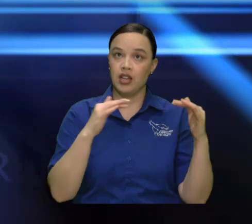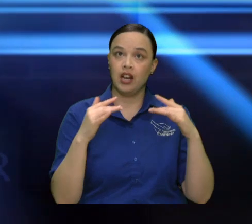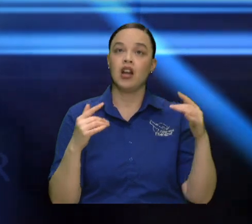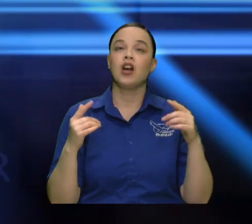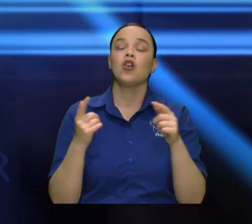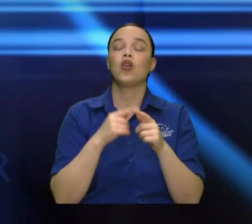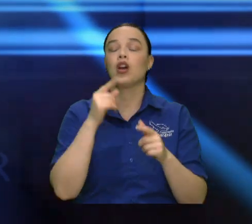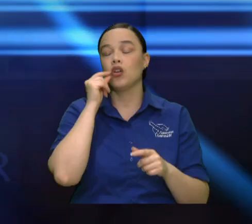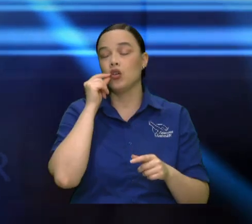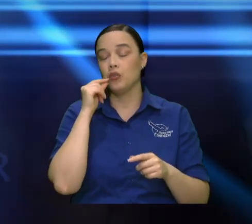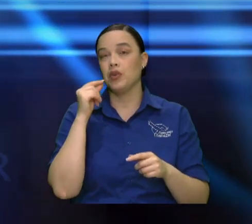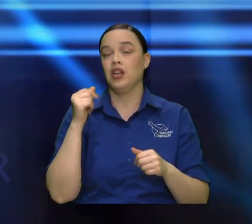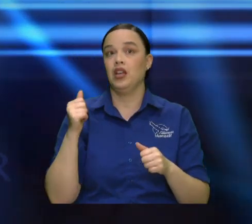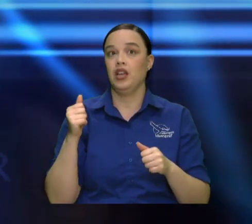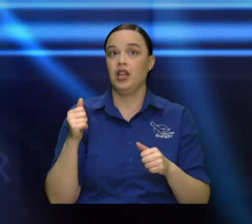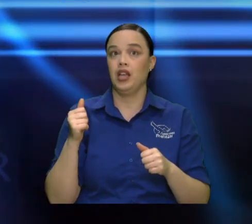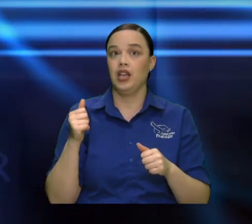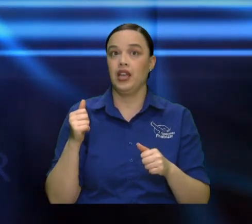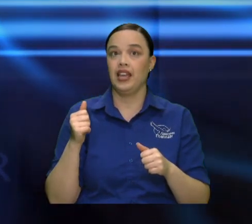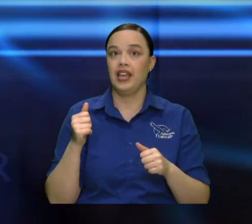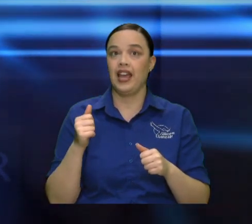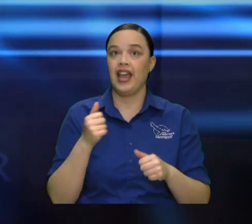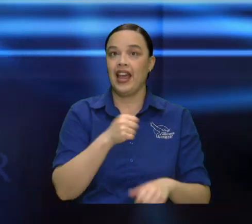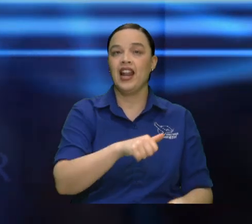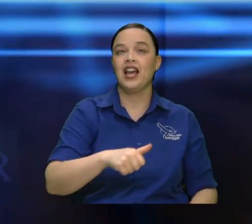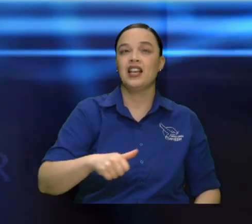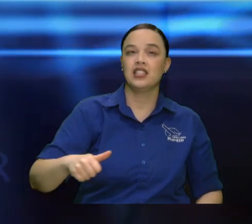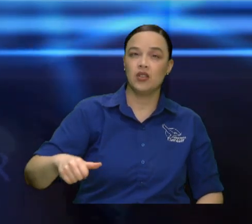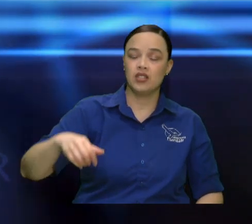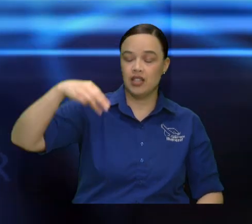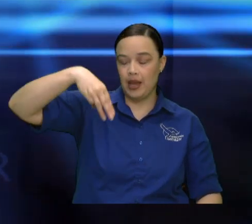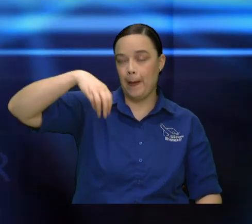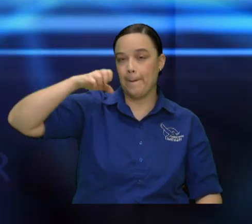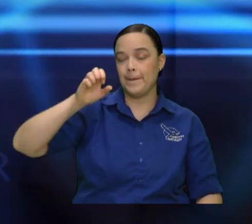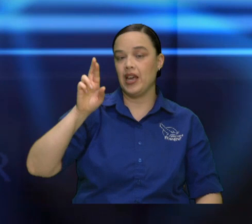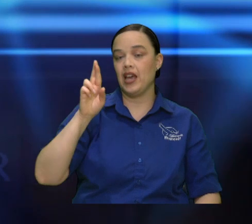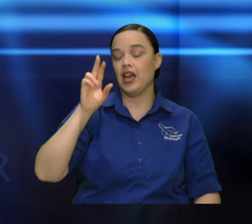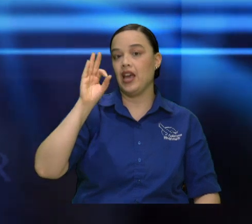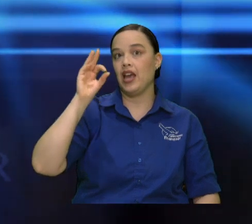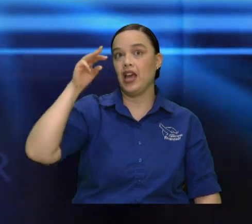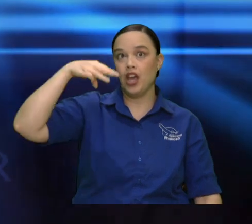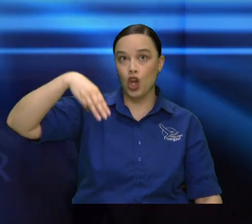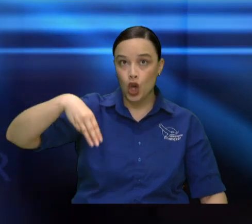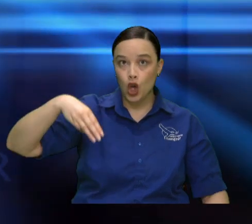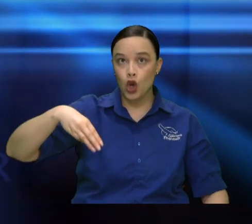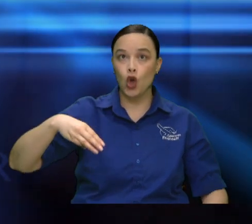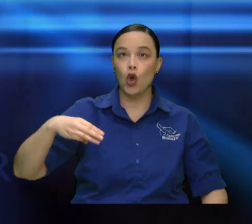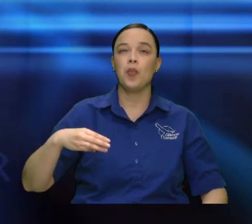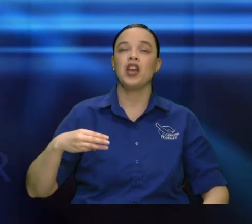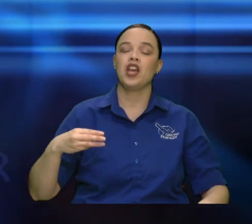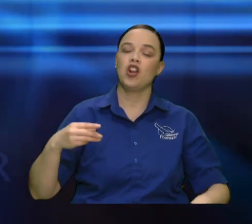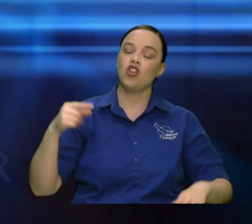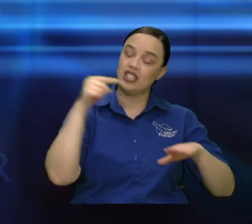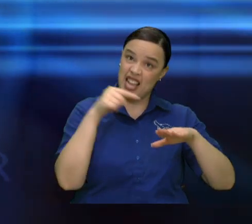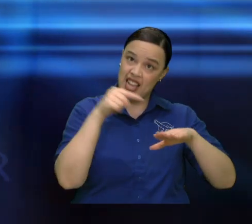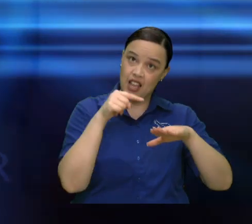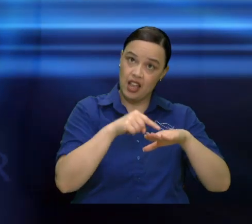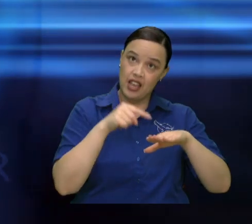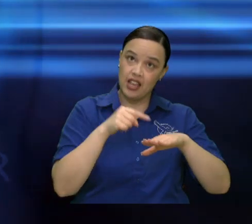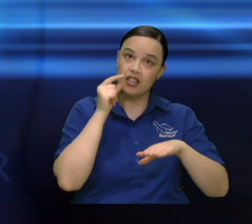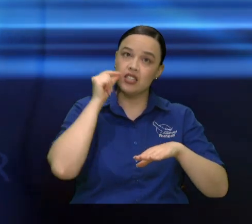las aguas junto a las aguas de merón y los atacó y el señor los entregó en manos de israel